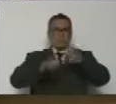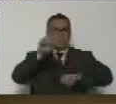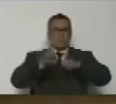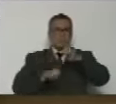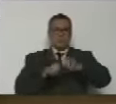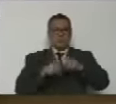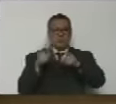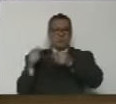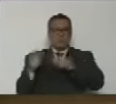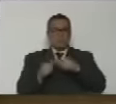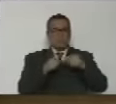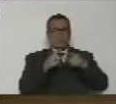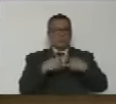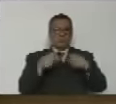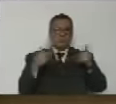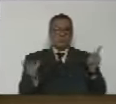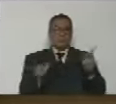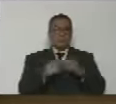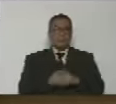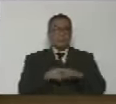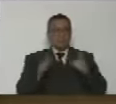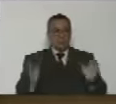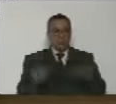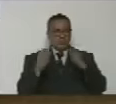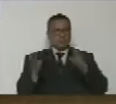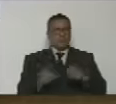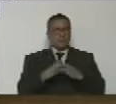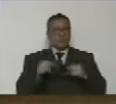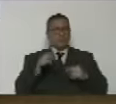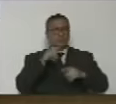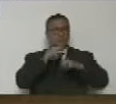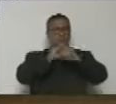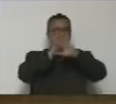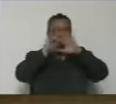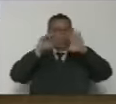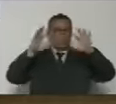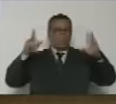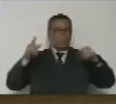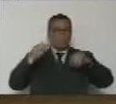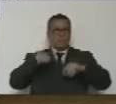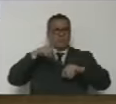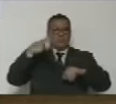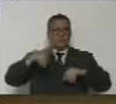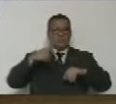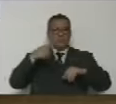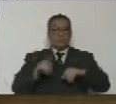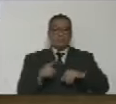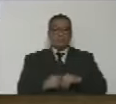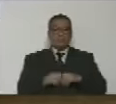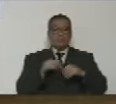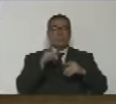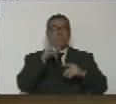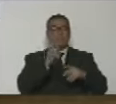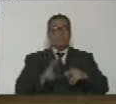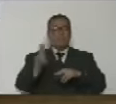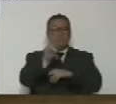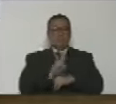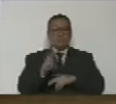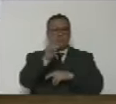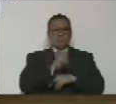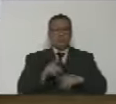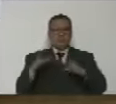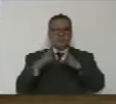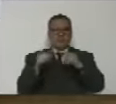de los presupuestos públicos, promoviendo la eficiencia, transparencia y democratización en la utilización de